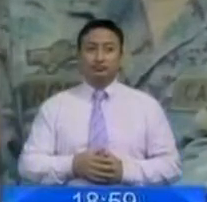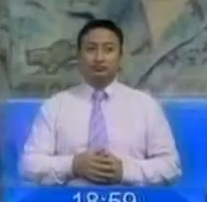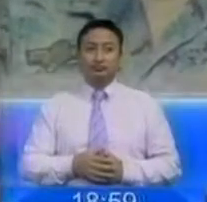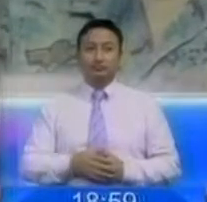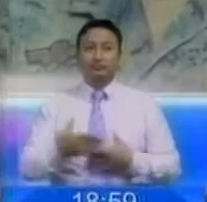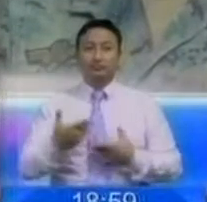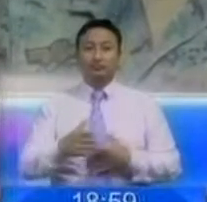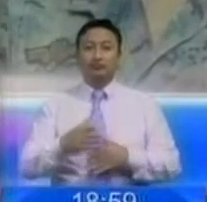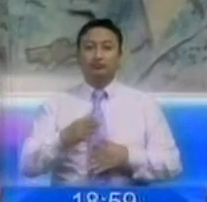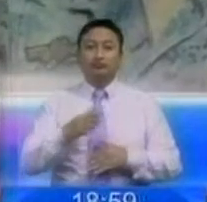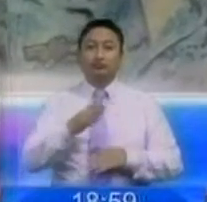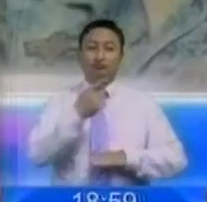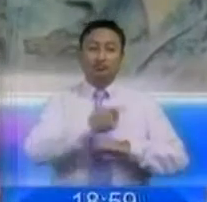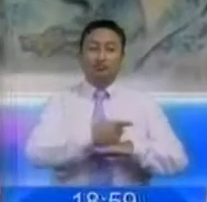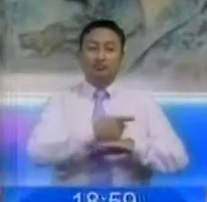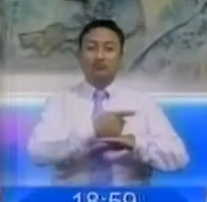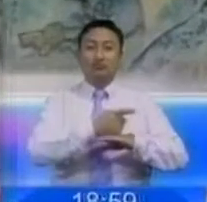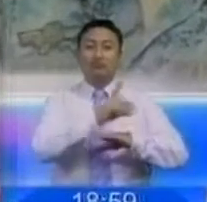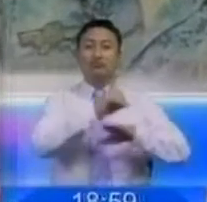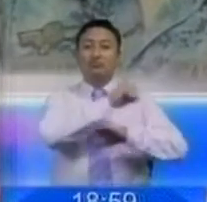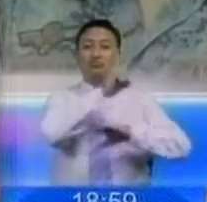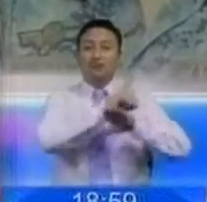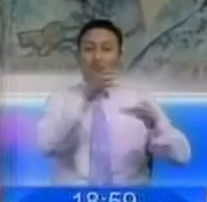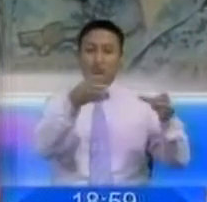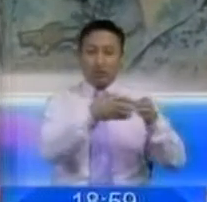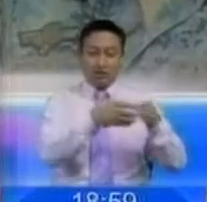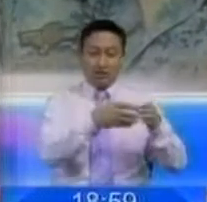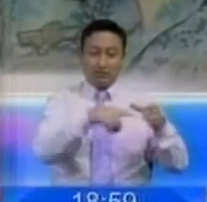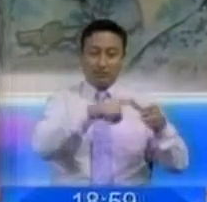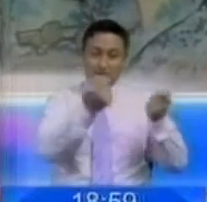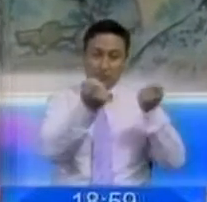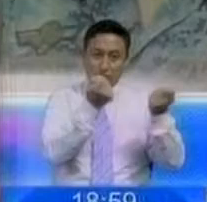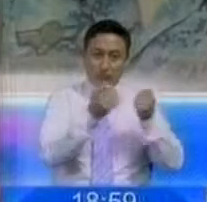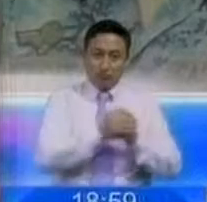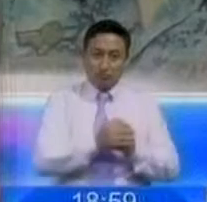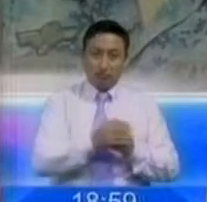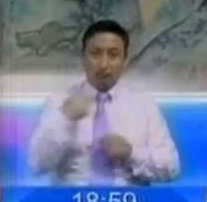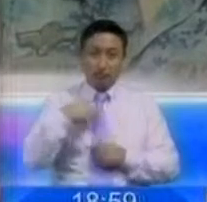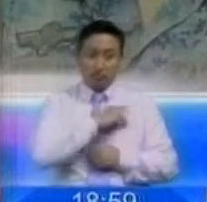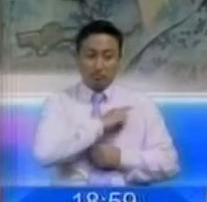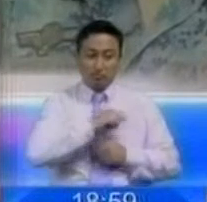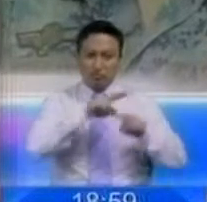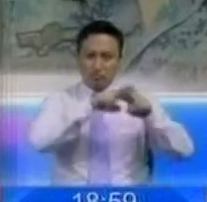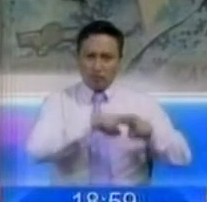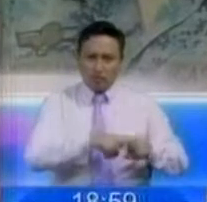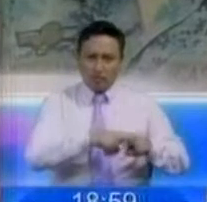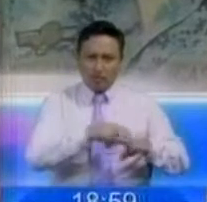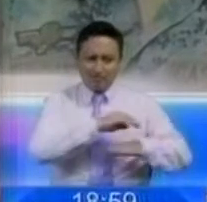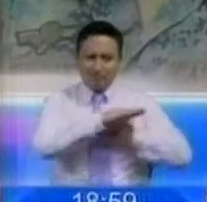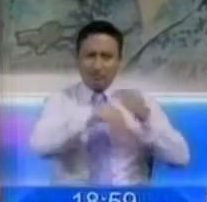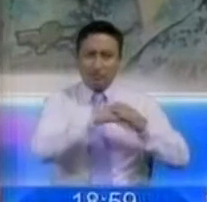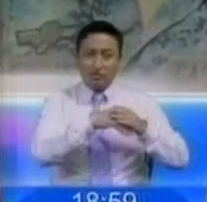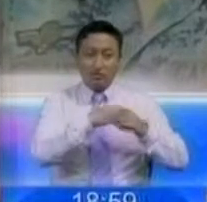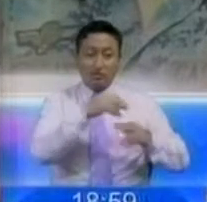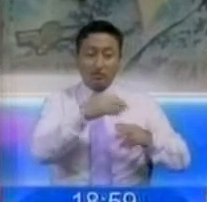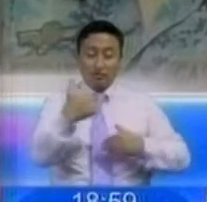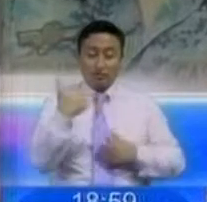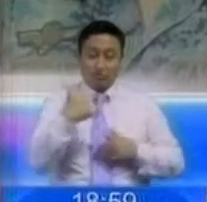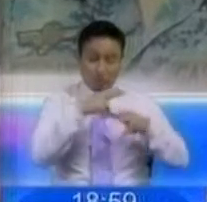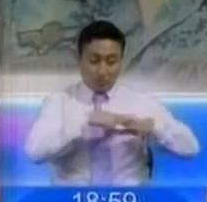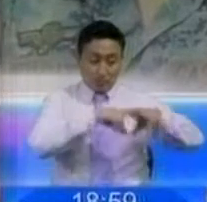directivas, se disponen de regulaciones, en donde nosotros realizamos la supervisión de todo lo que conlleva a